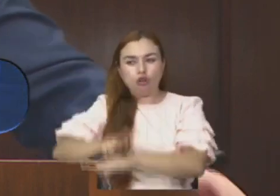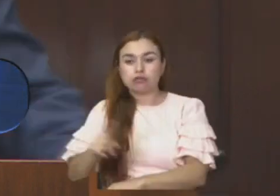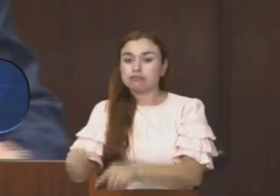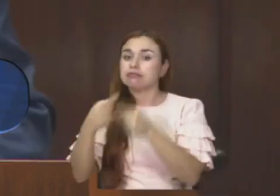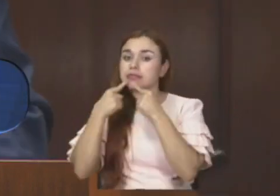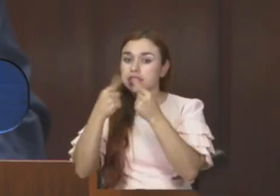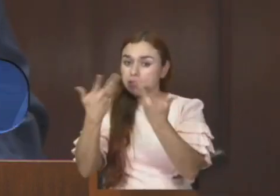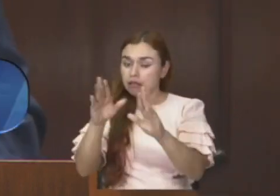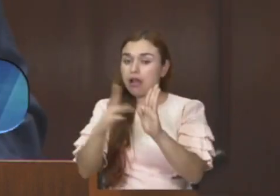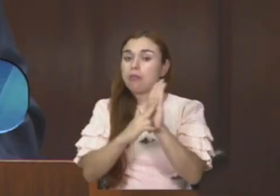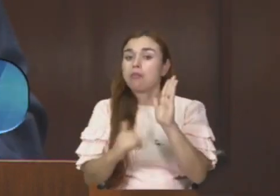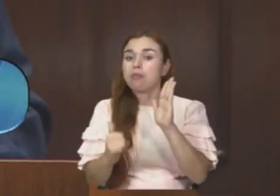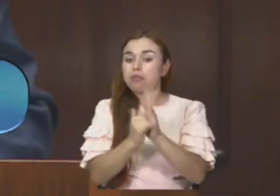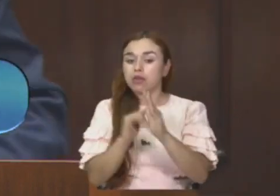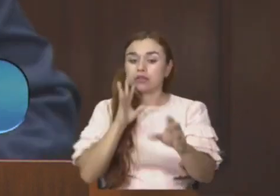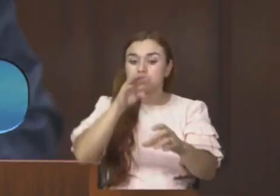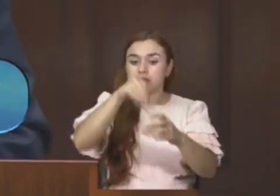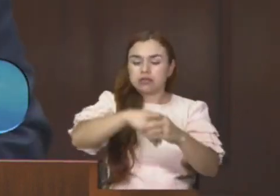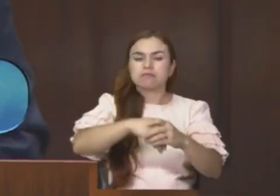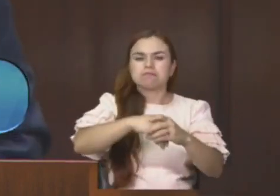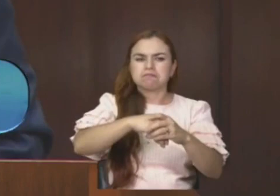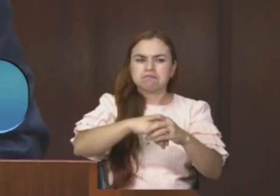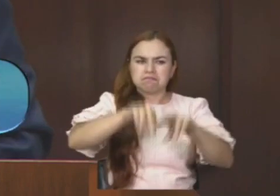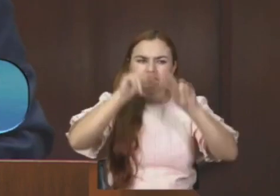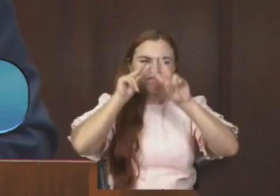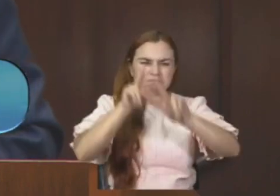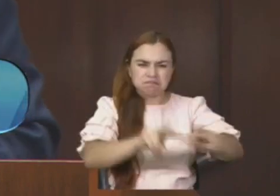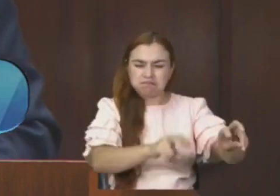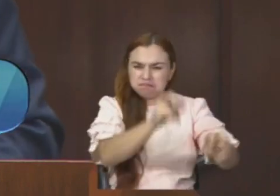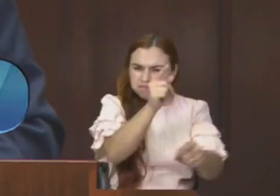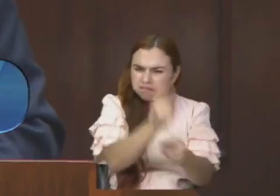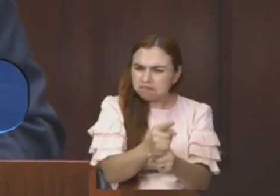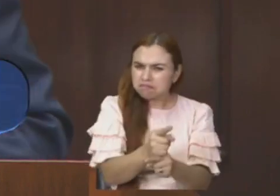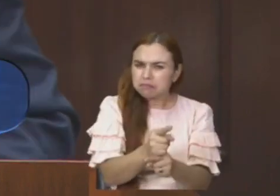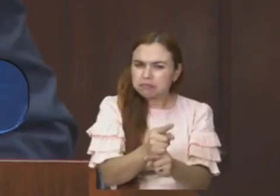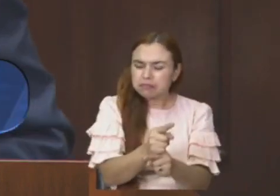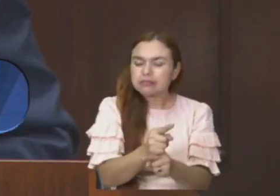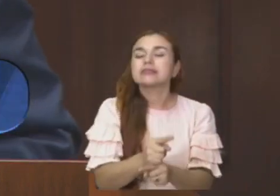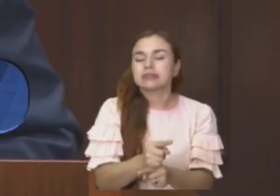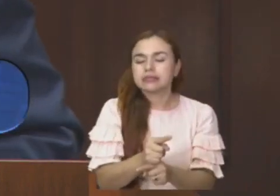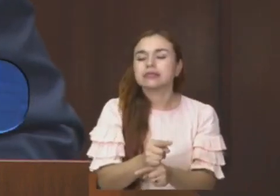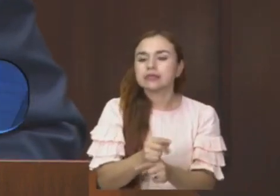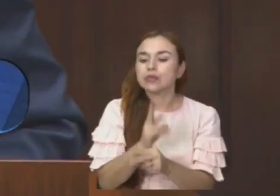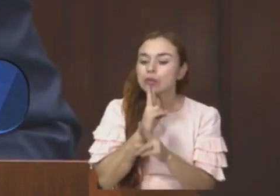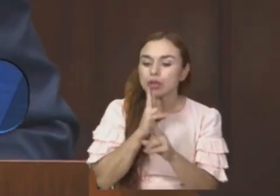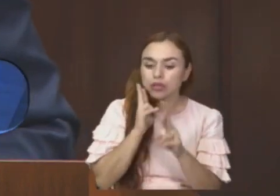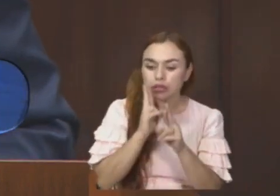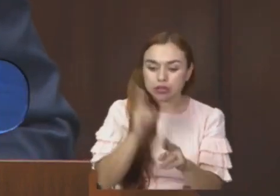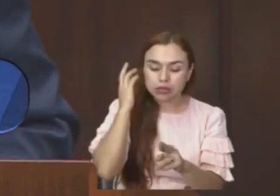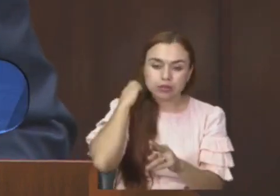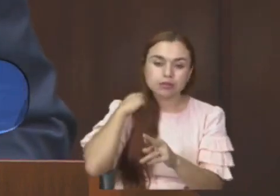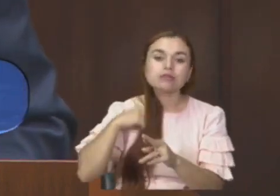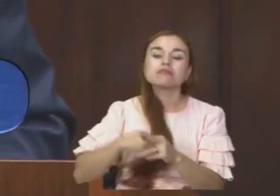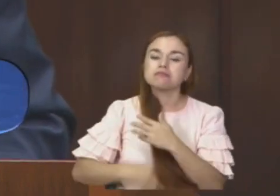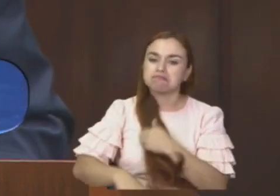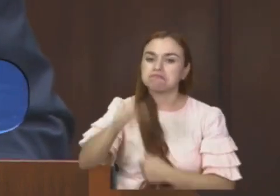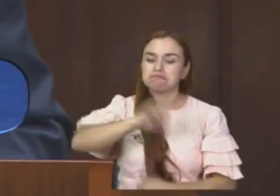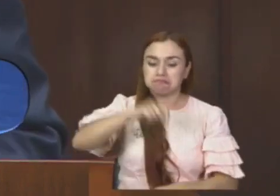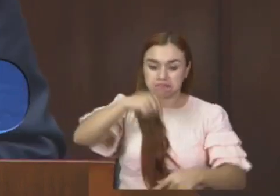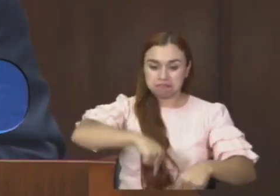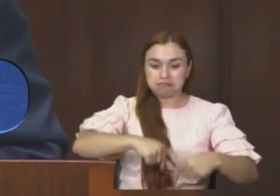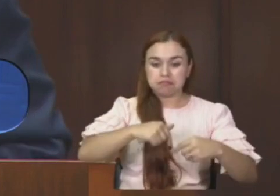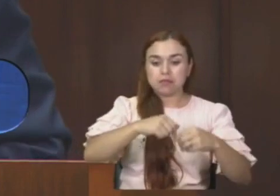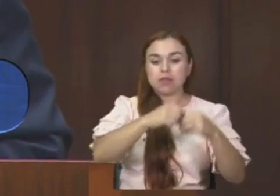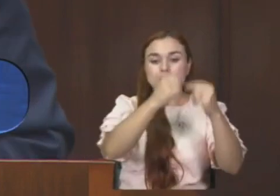al proyecto? Respuesta, presidente. El Ministerio de Comercio e Industrias continúa en permanente contacto con todas las entidades del Gobierno